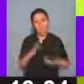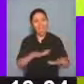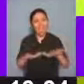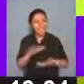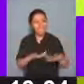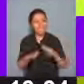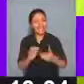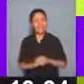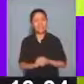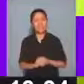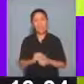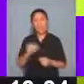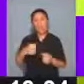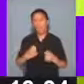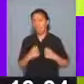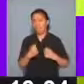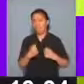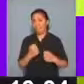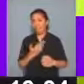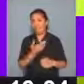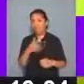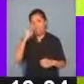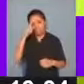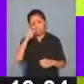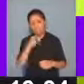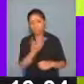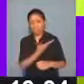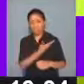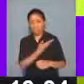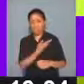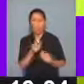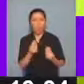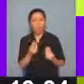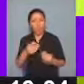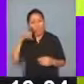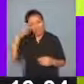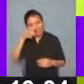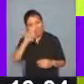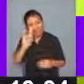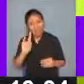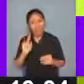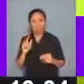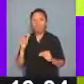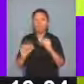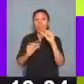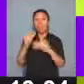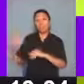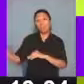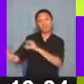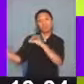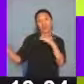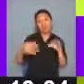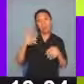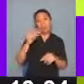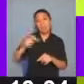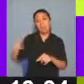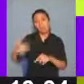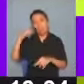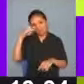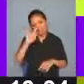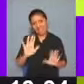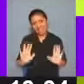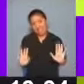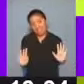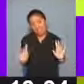supuesto ese febrero que es el carnaval pero de a poco va llegando gente también aquí a nuestra provincia la vedet como siempre la quebrada la puna pero como